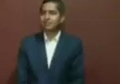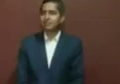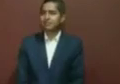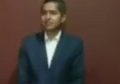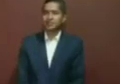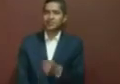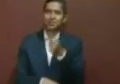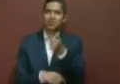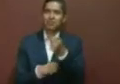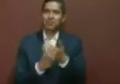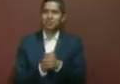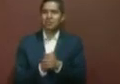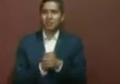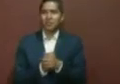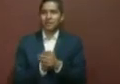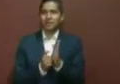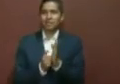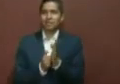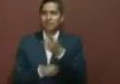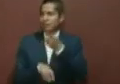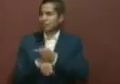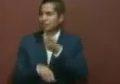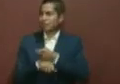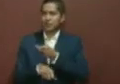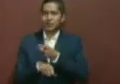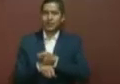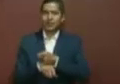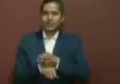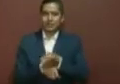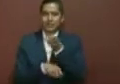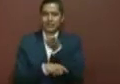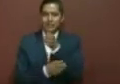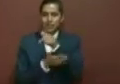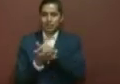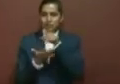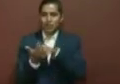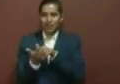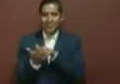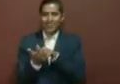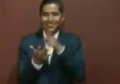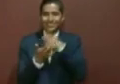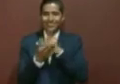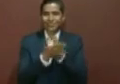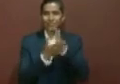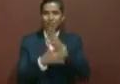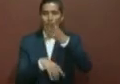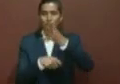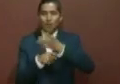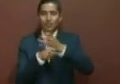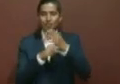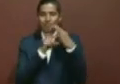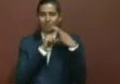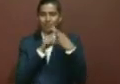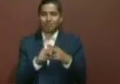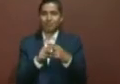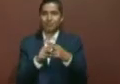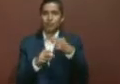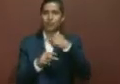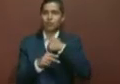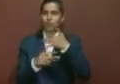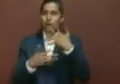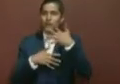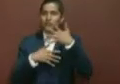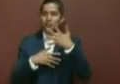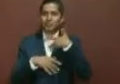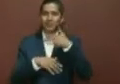No, primero estos espacios en el marco del cuarto aniversario de mi protesta